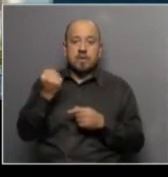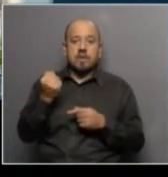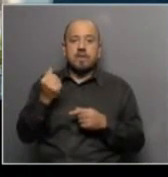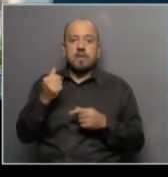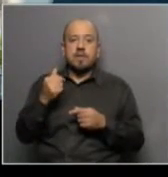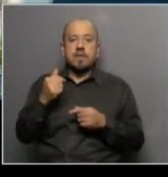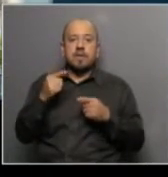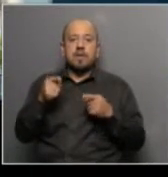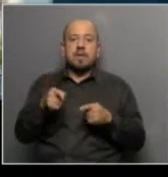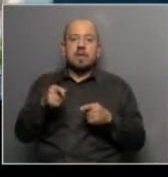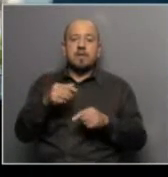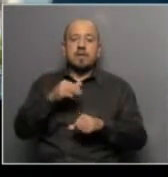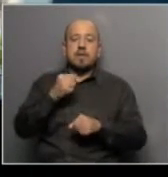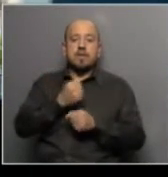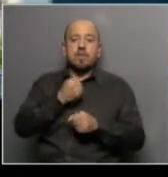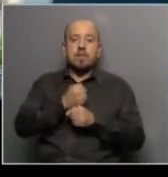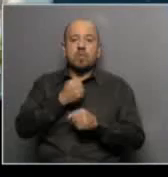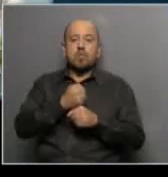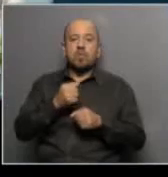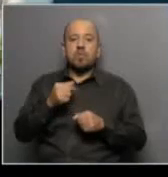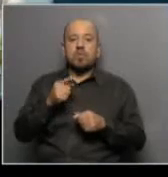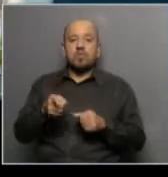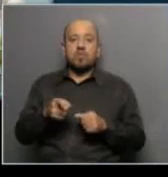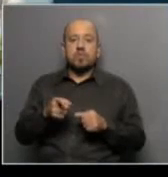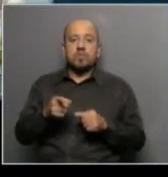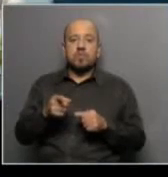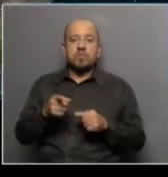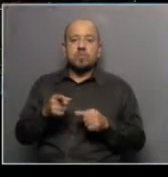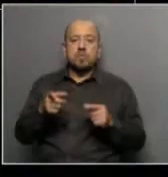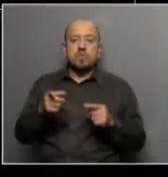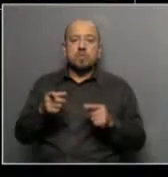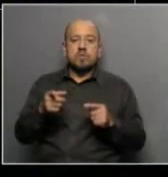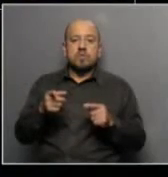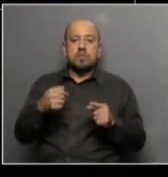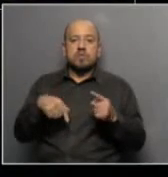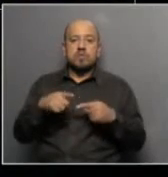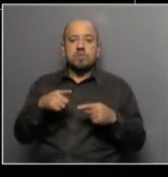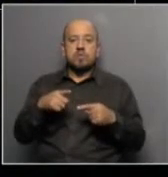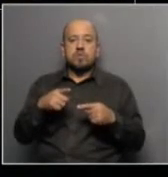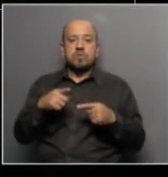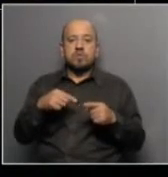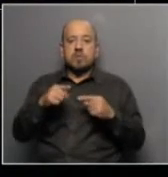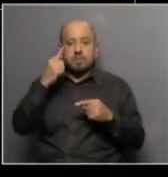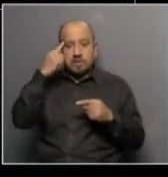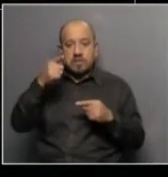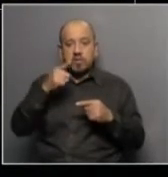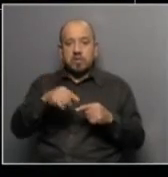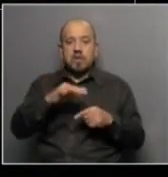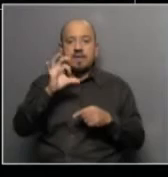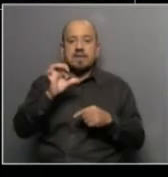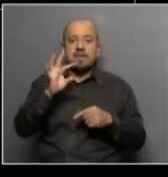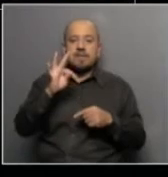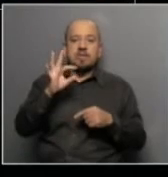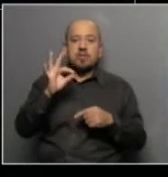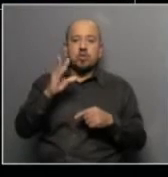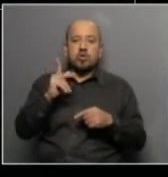que en este trabajo que comentamos de con creatividad e innovación, está en pensar en el stock y en trabajar